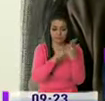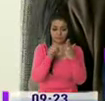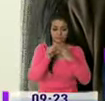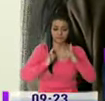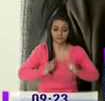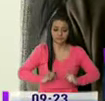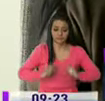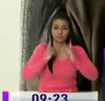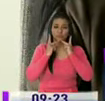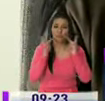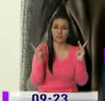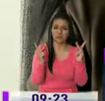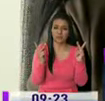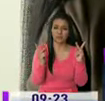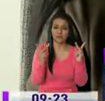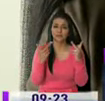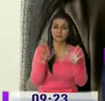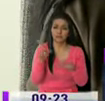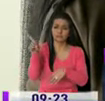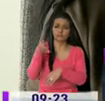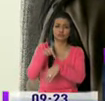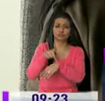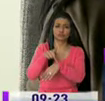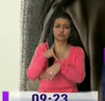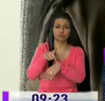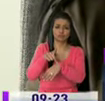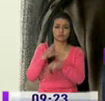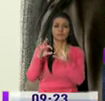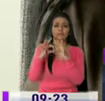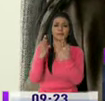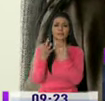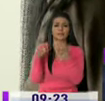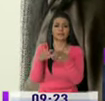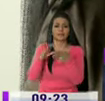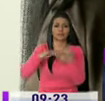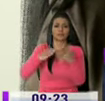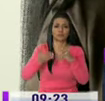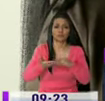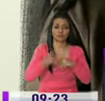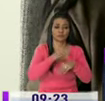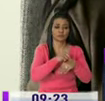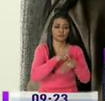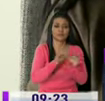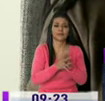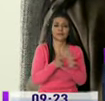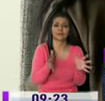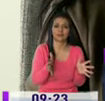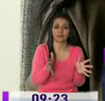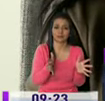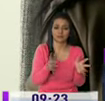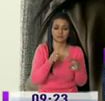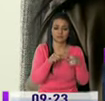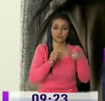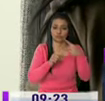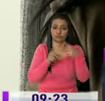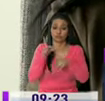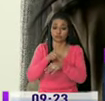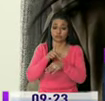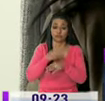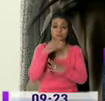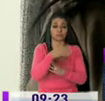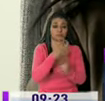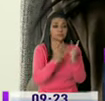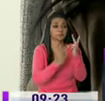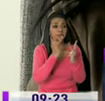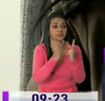Pública tiene especialistas que son los médicos familiares comunitarios y los médicos generales integrales. Ellos hacen la visita